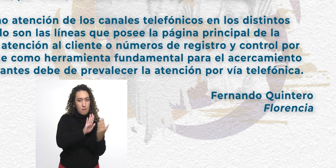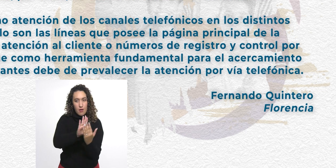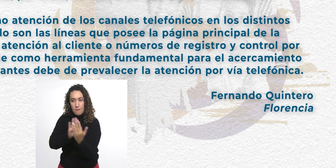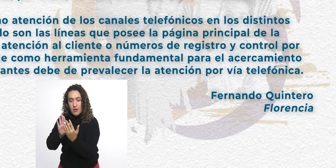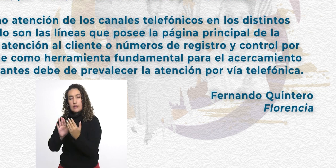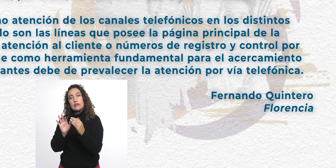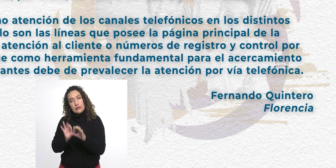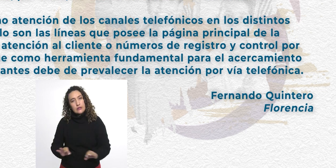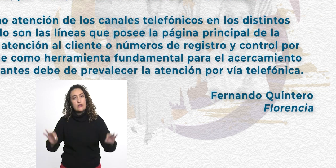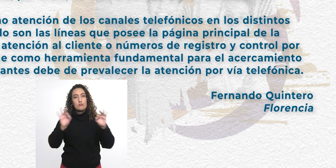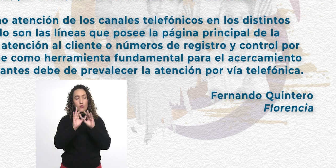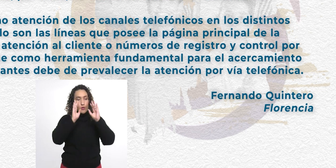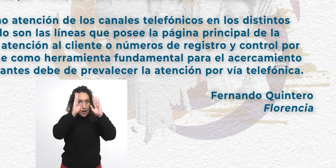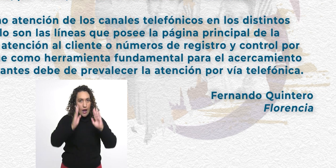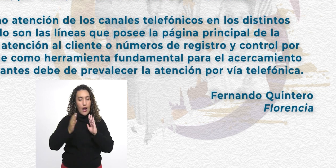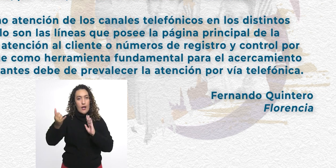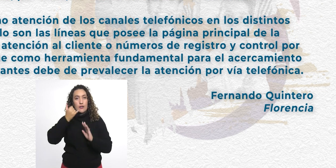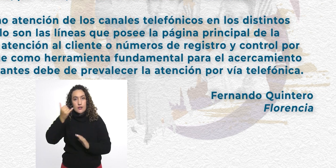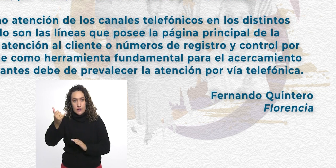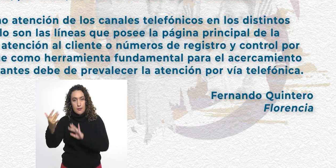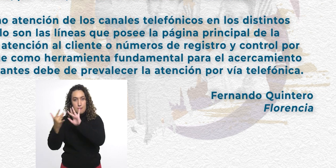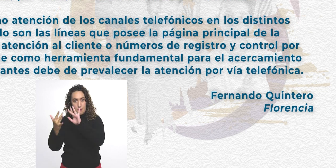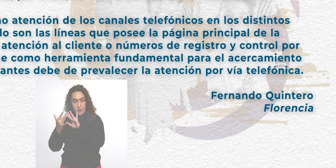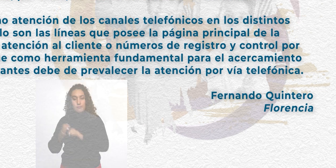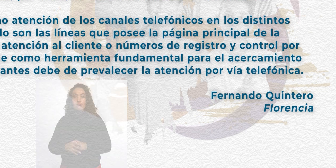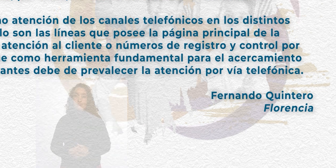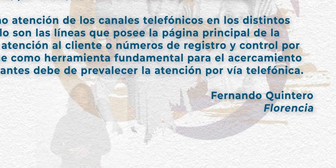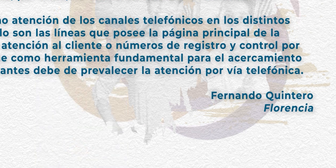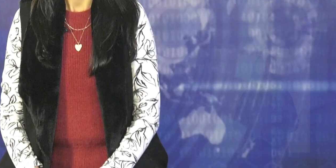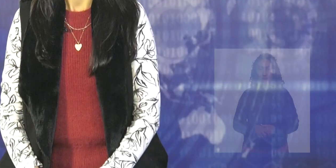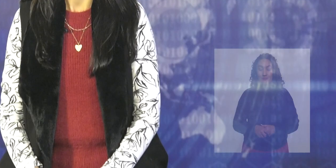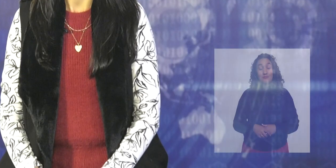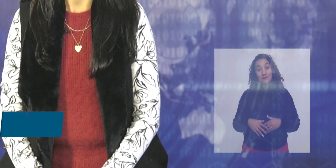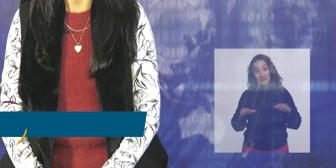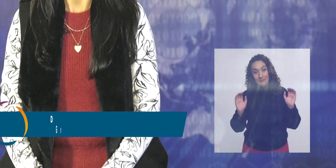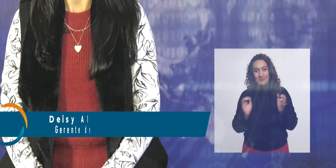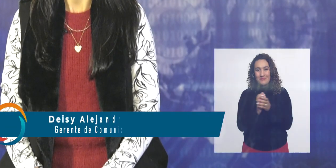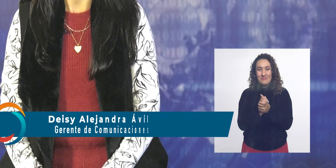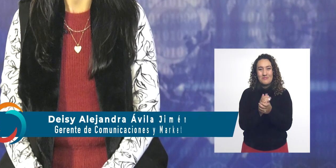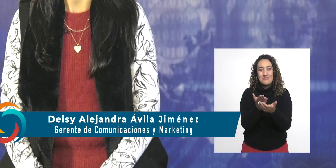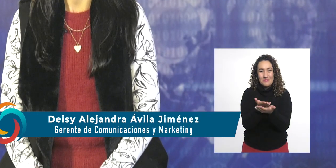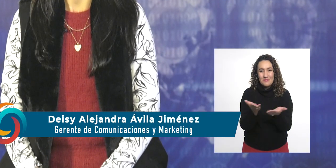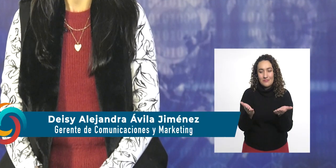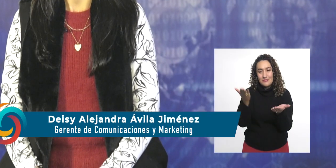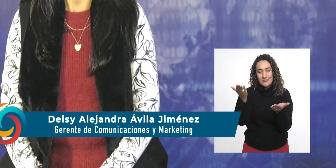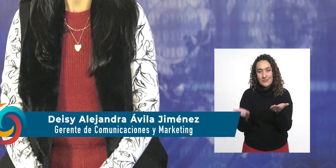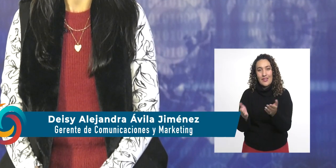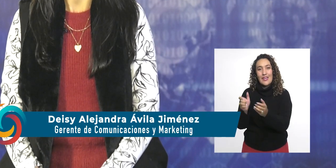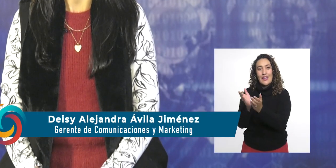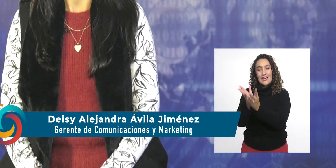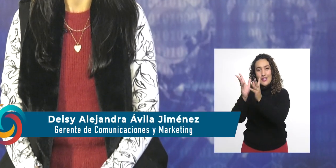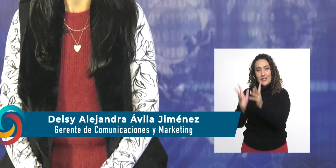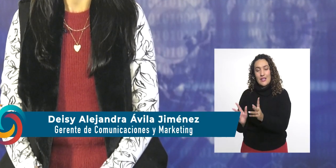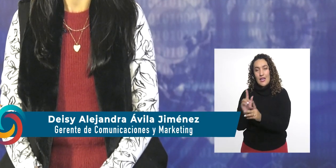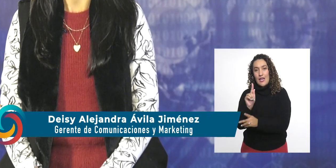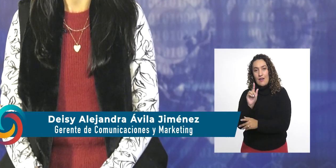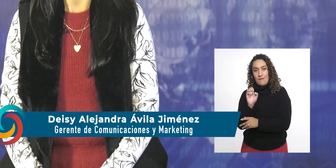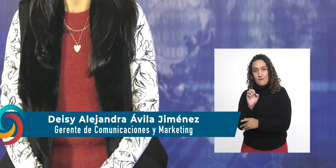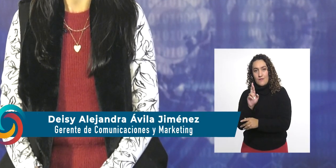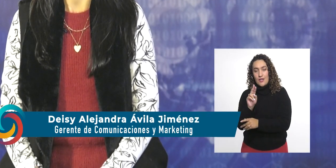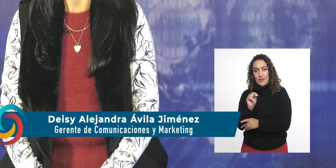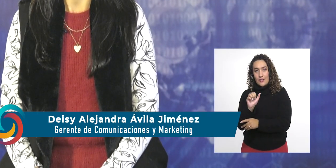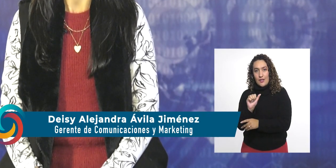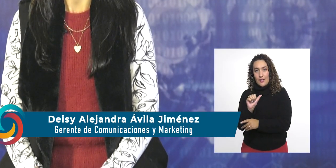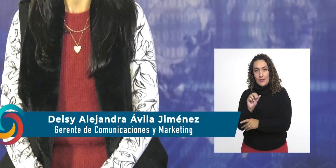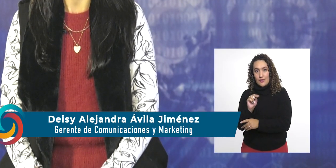por vía telefónica. Fernando Quintero, Florencia. Quiero extender un cordial saludo a nuestro estudiante Fernando Quintero,